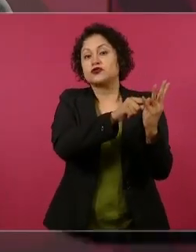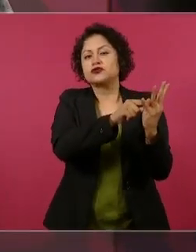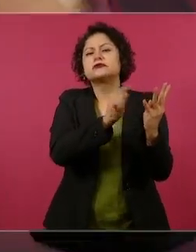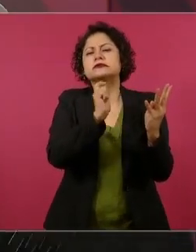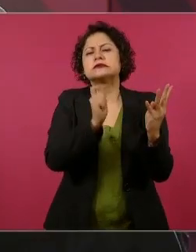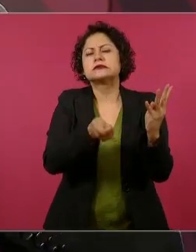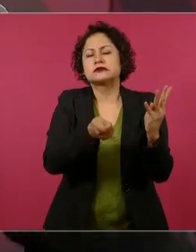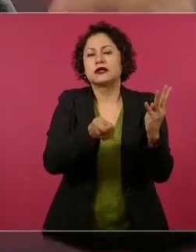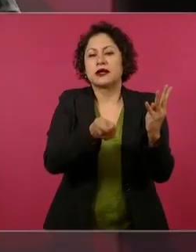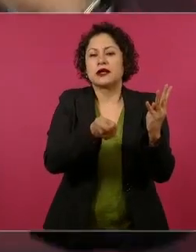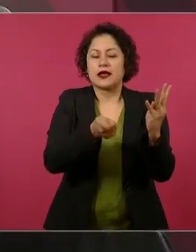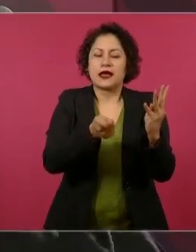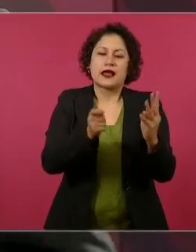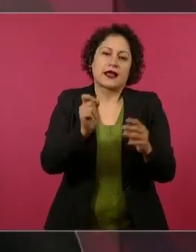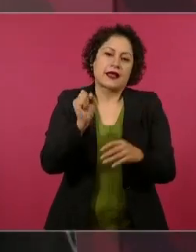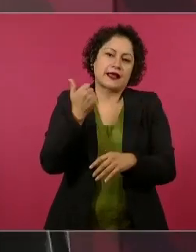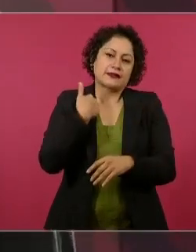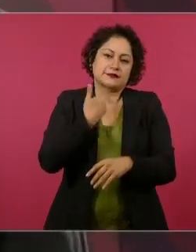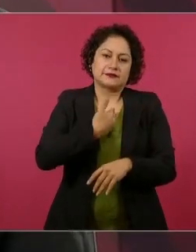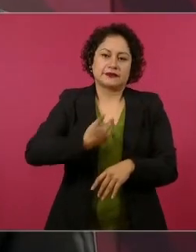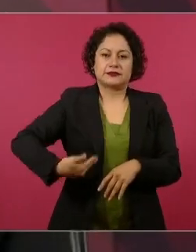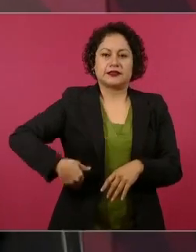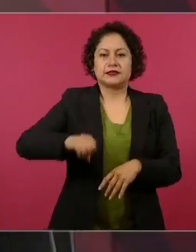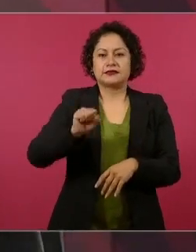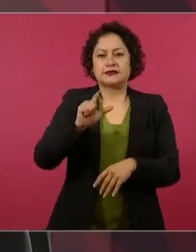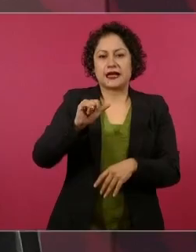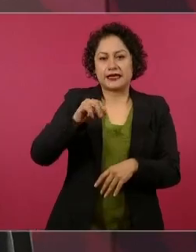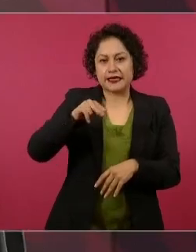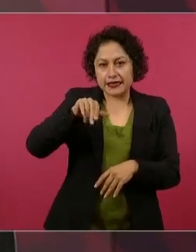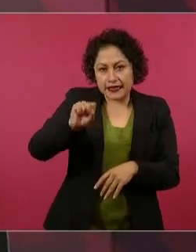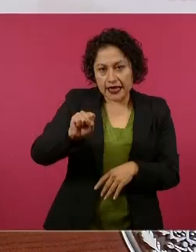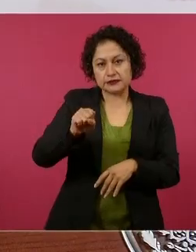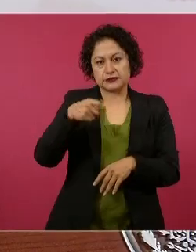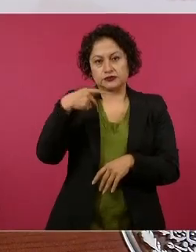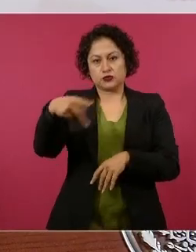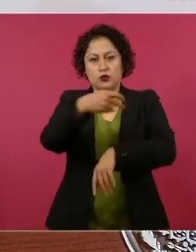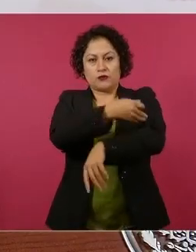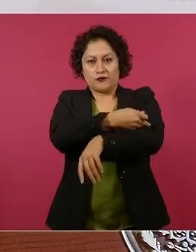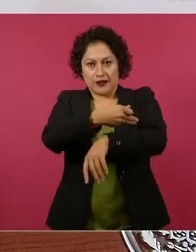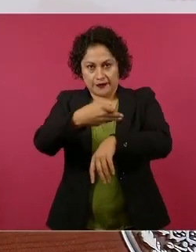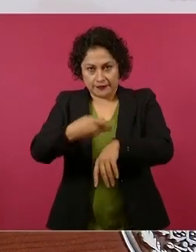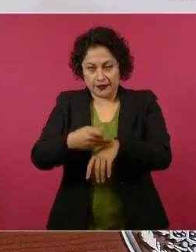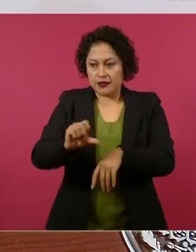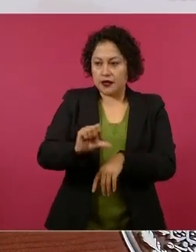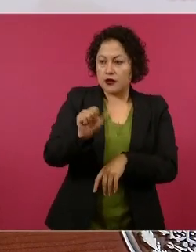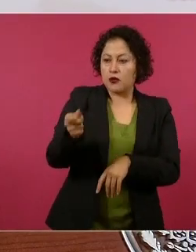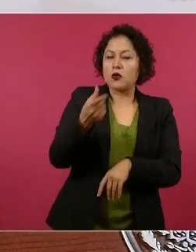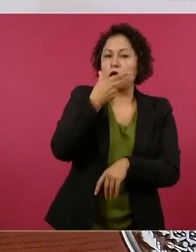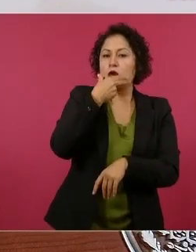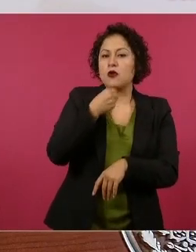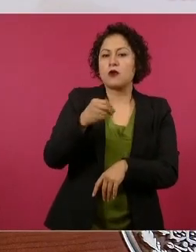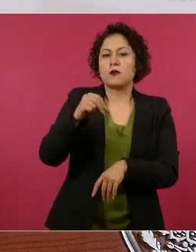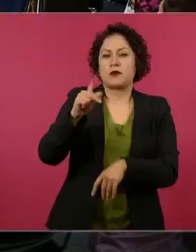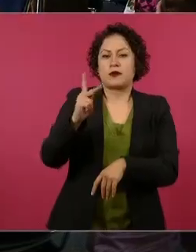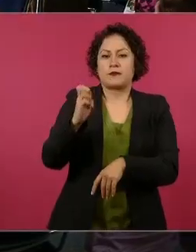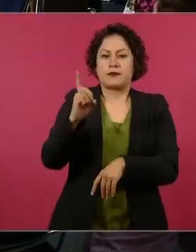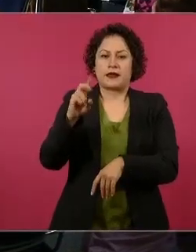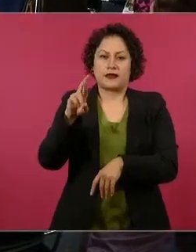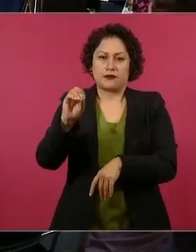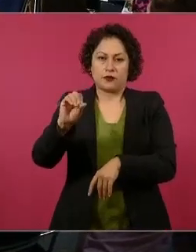Carlos Salinas con su hermano Raúl Salinas y Pedro Aspe eran los encargados de